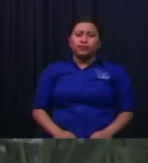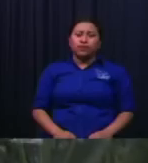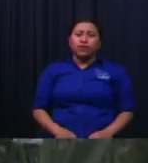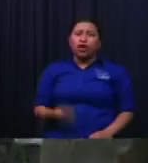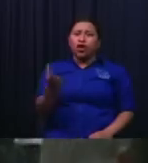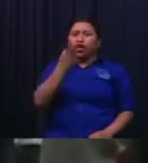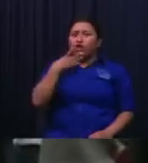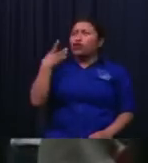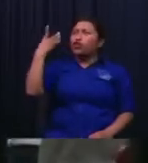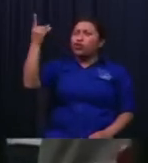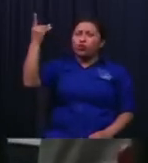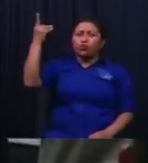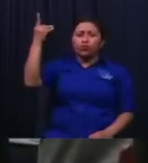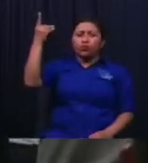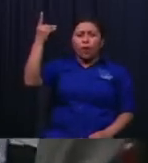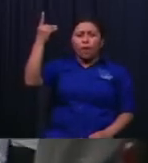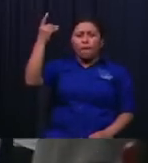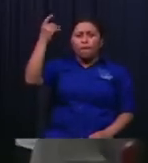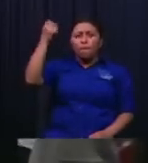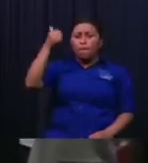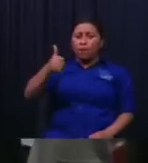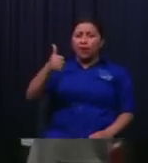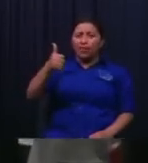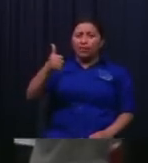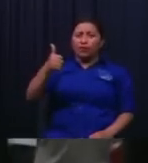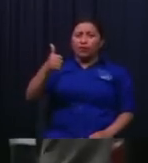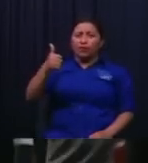Dios ha sido bueno con todos nosotros, hermano.